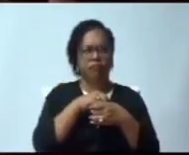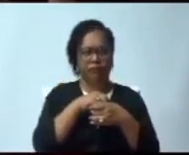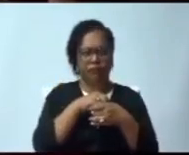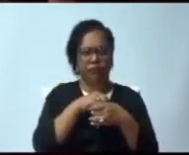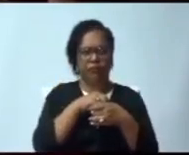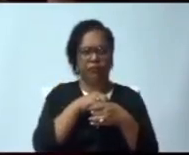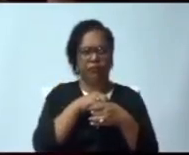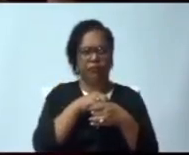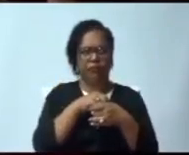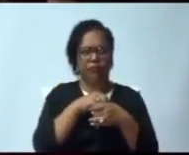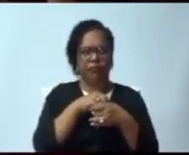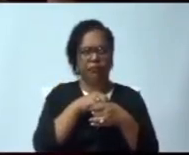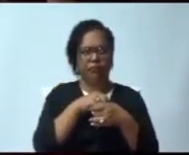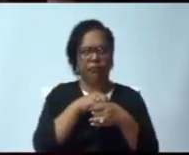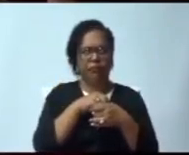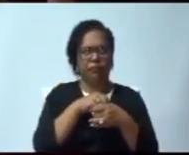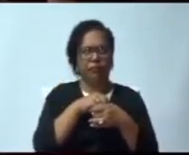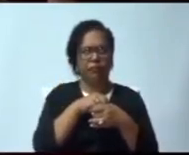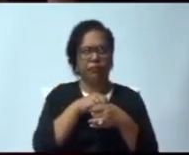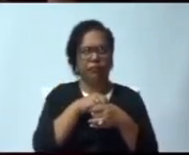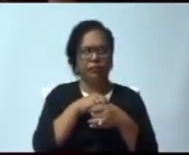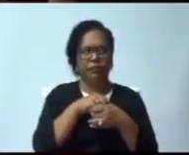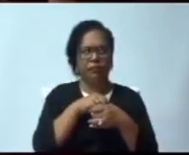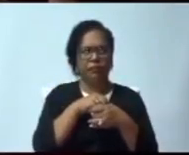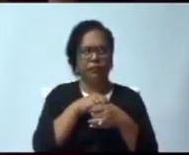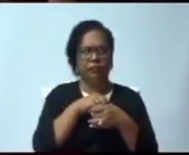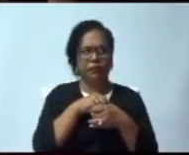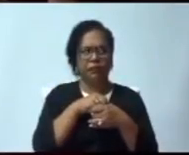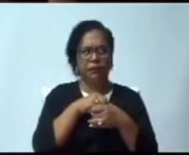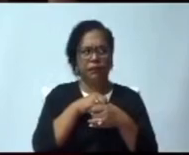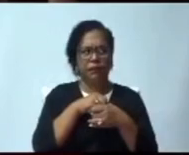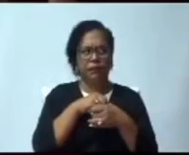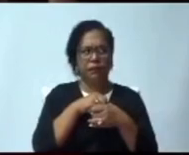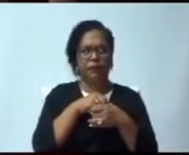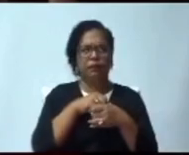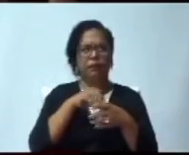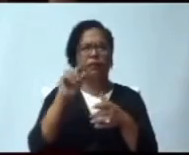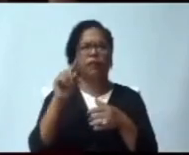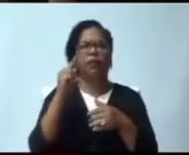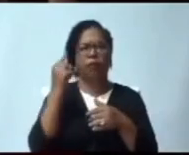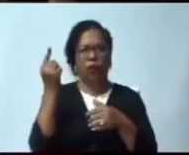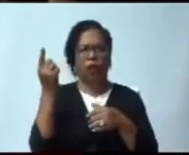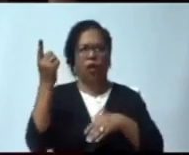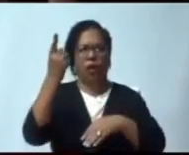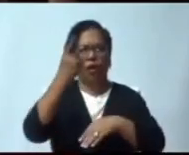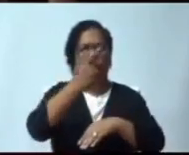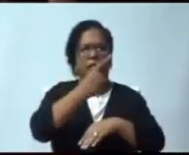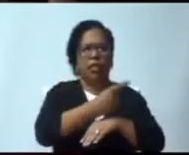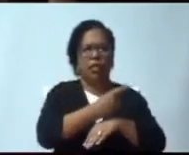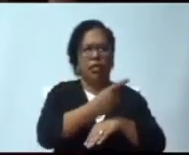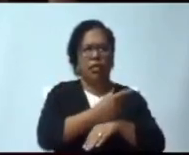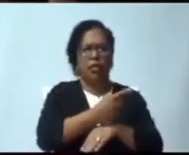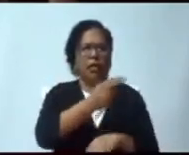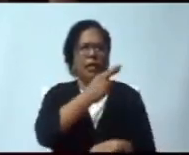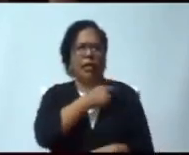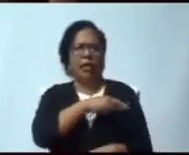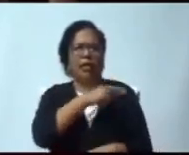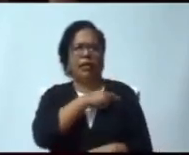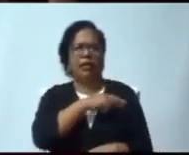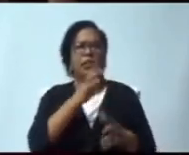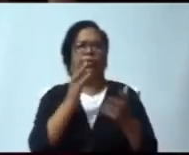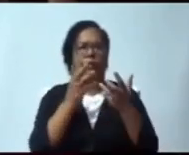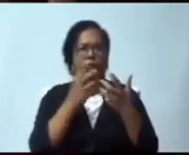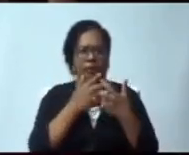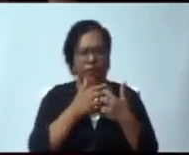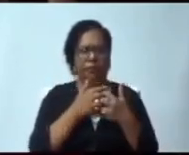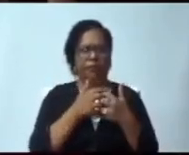razón se puedan celebrar los días religiosos en los días que caen en la fecha calendario. Que